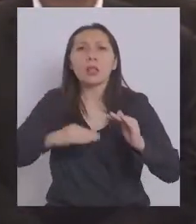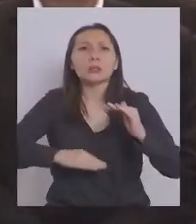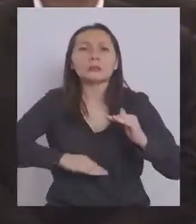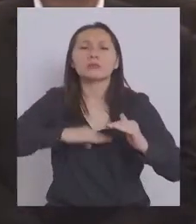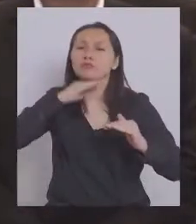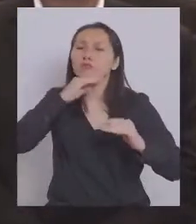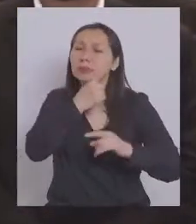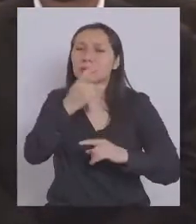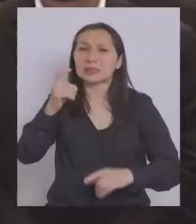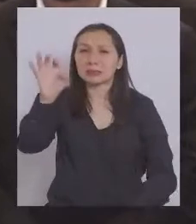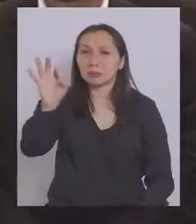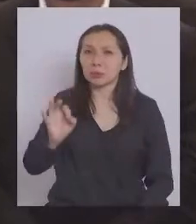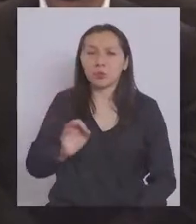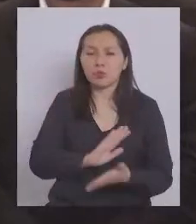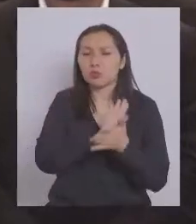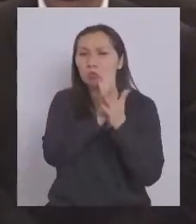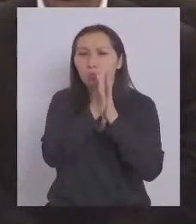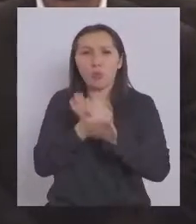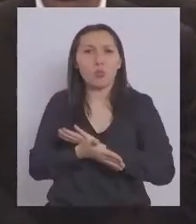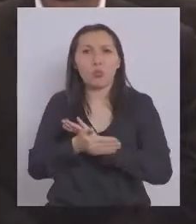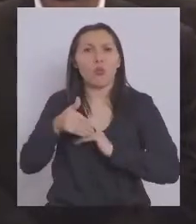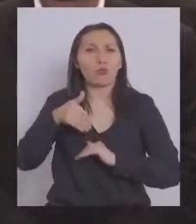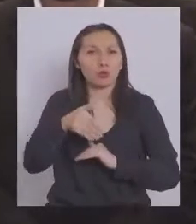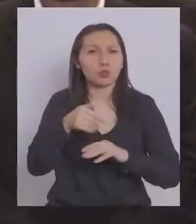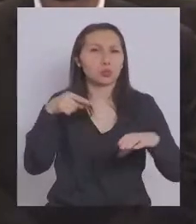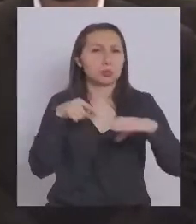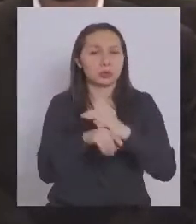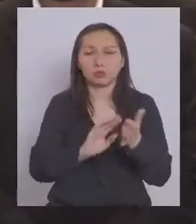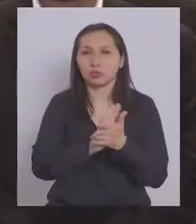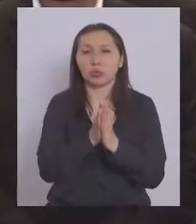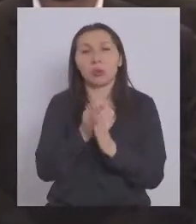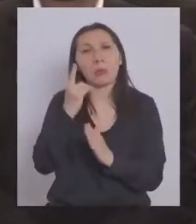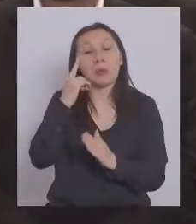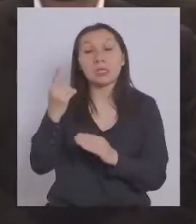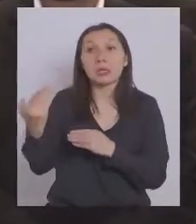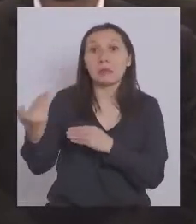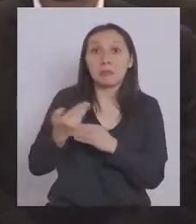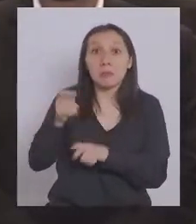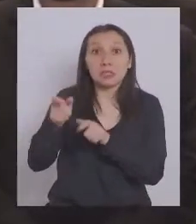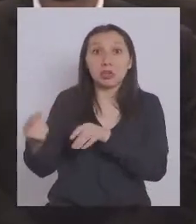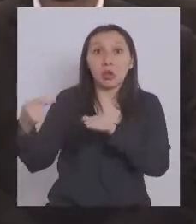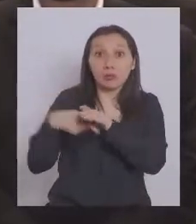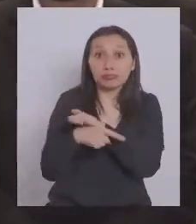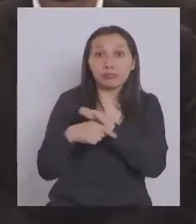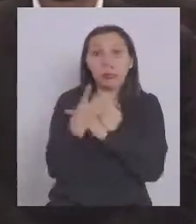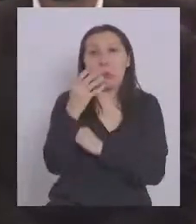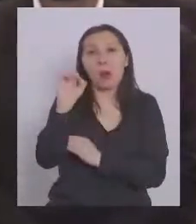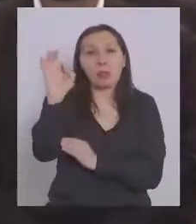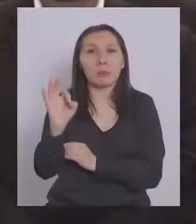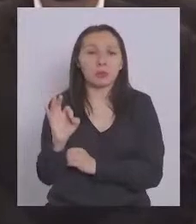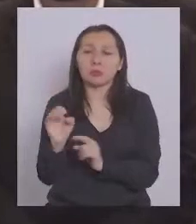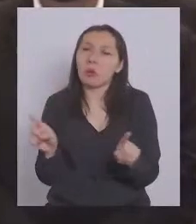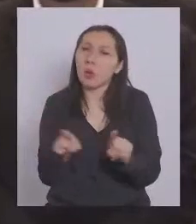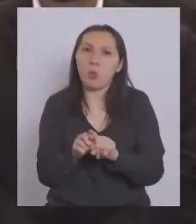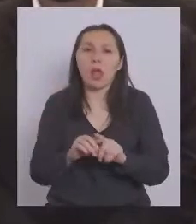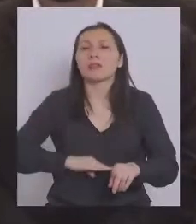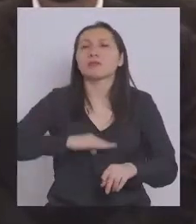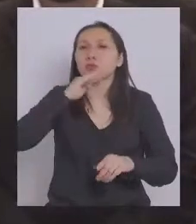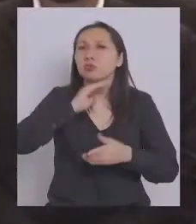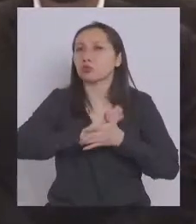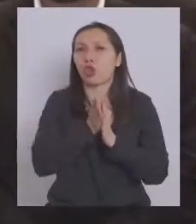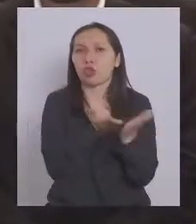estar al 100% de la capacidad, aunque la demanda esté más o menos en un 40% en este momento. Y respecto